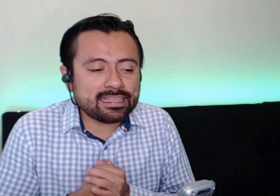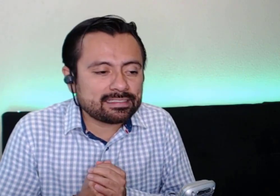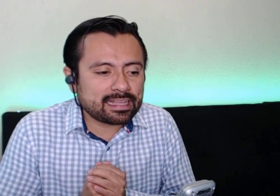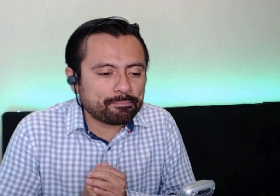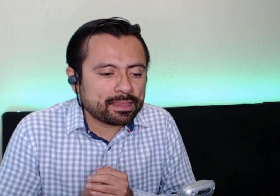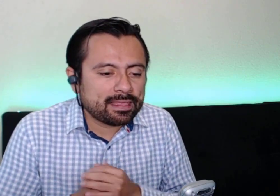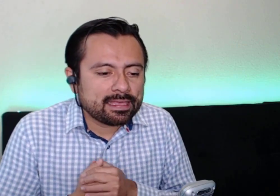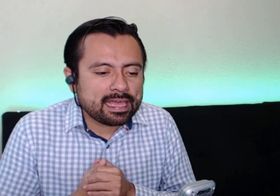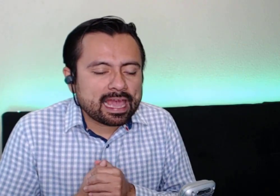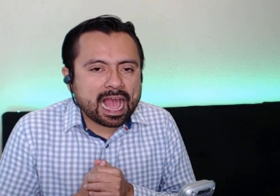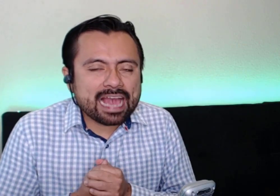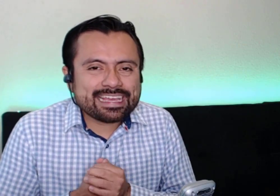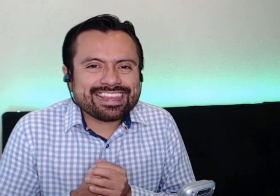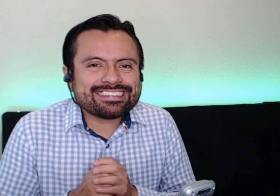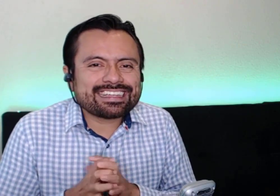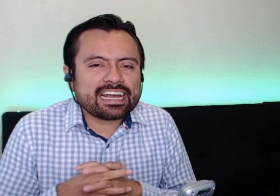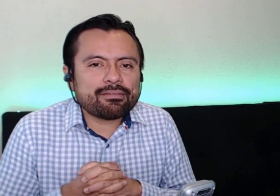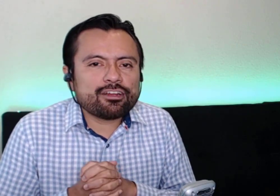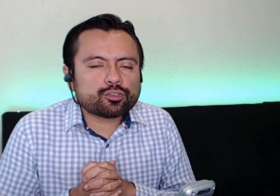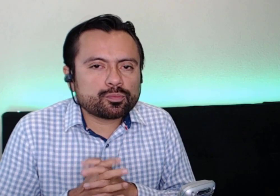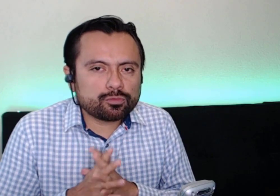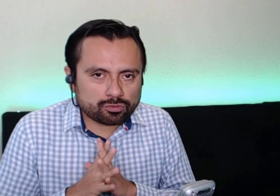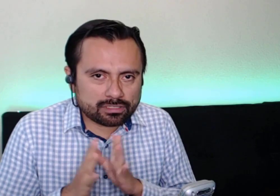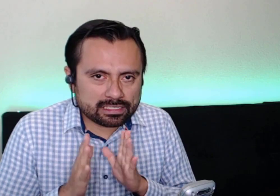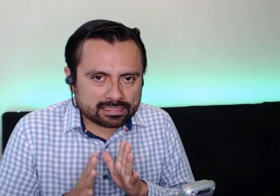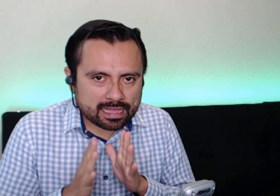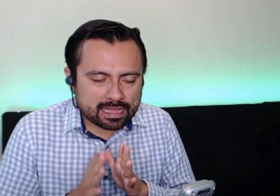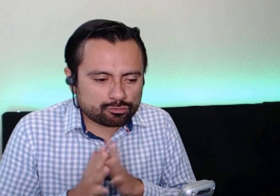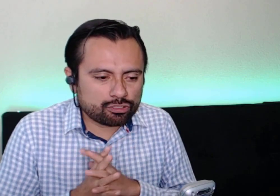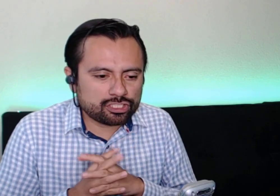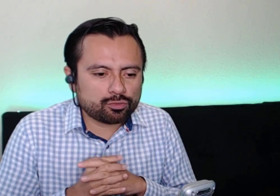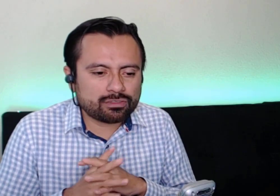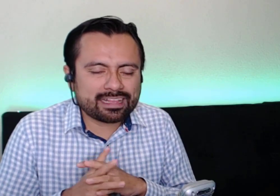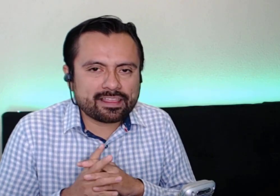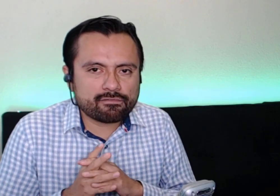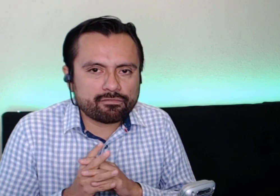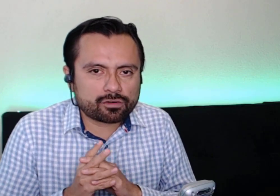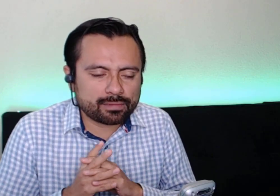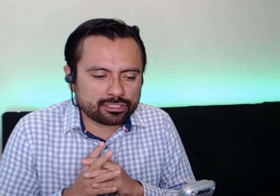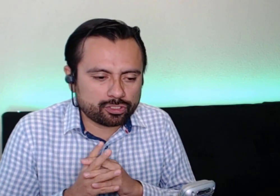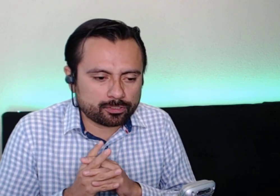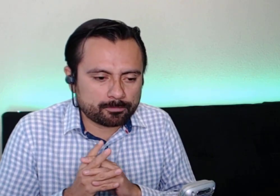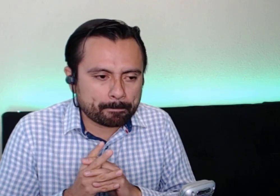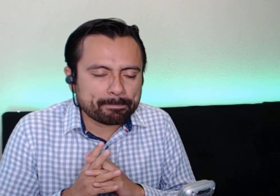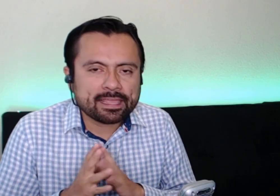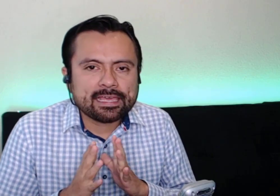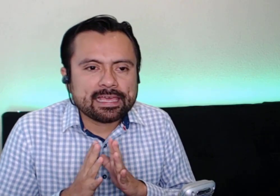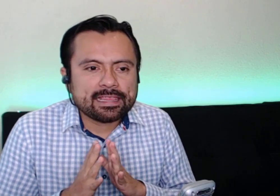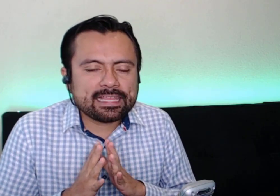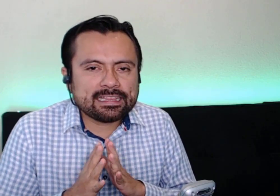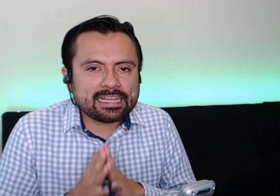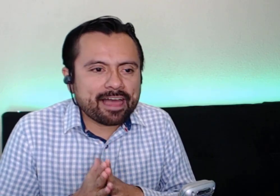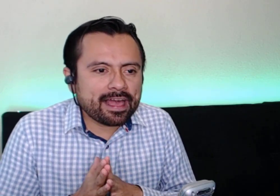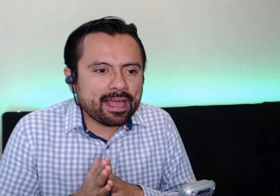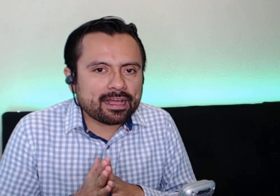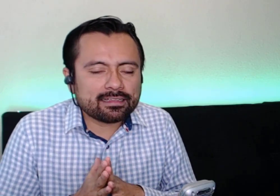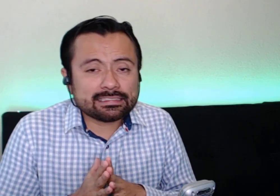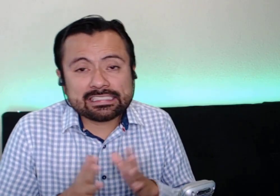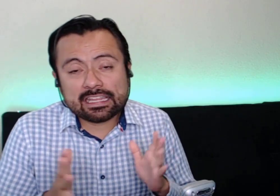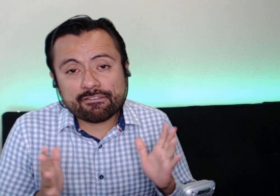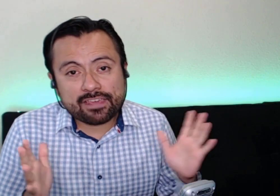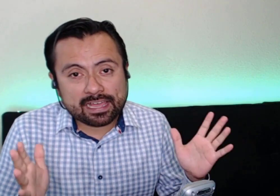partidista hay que destacar varios puntos de esta solicitud de información de entrada